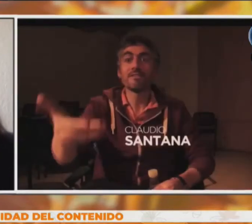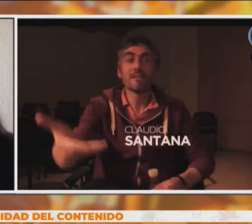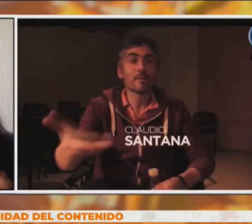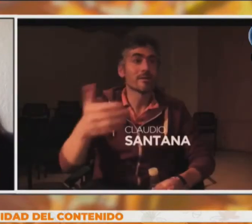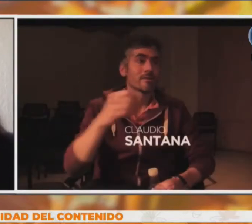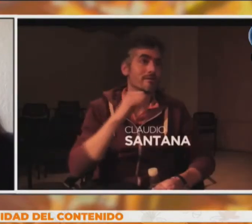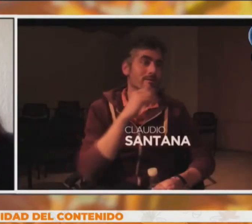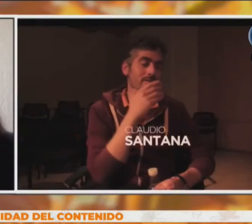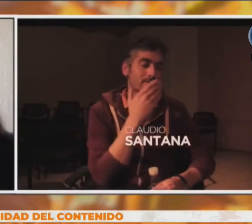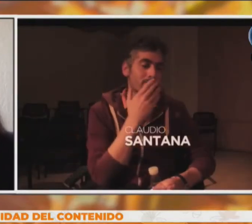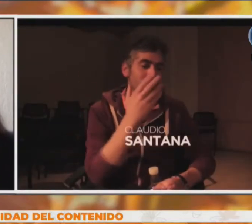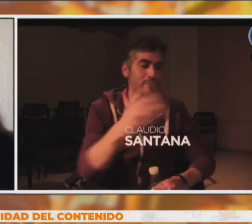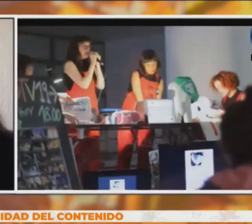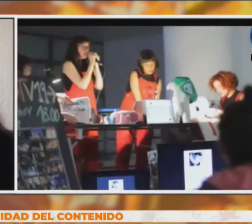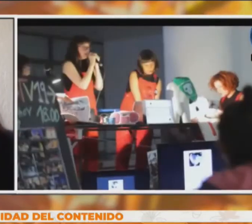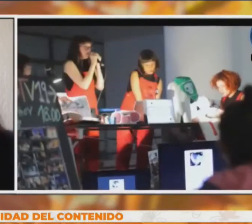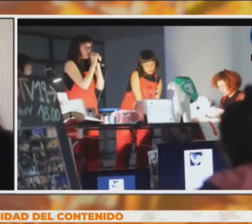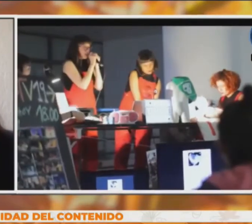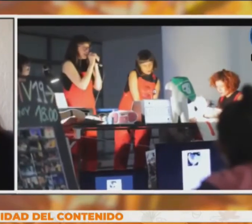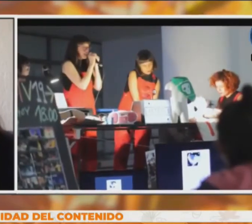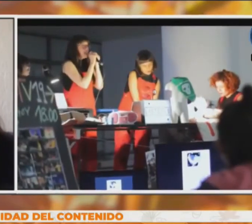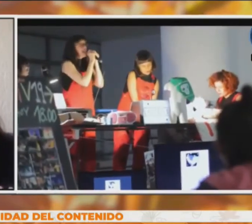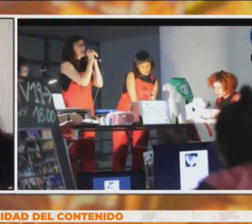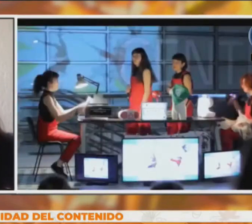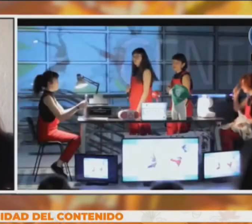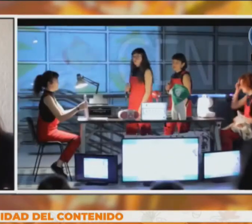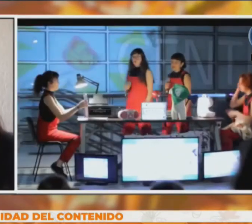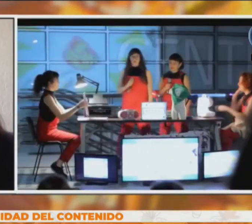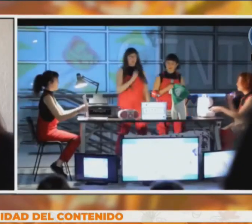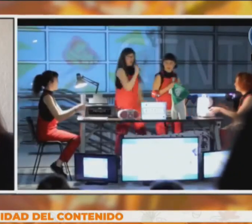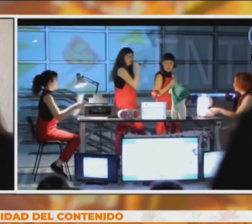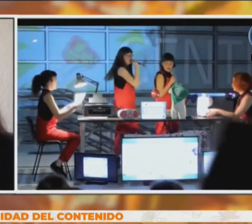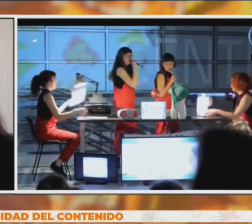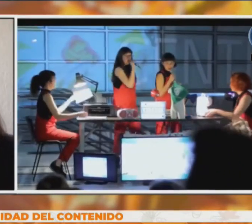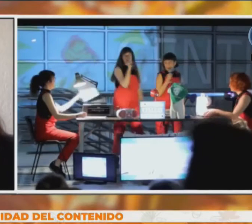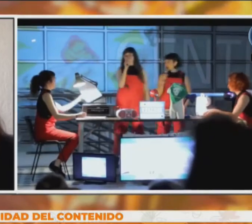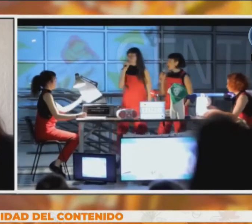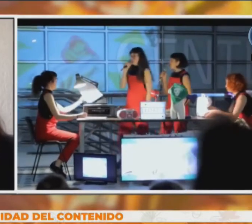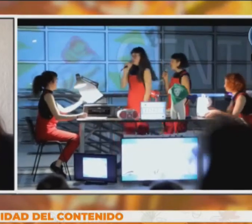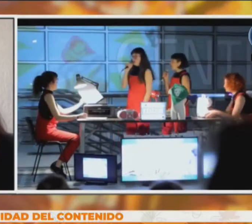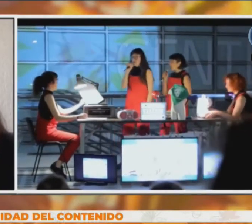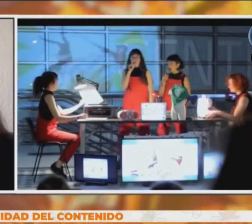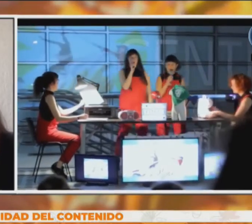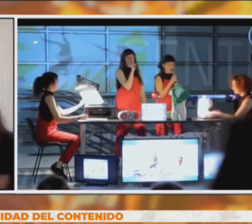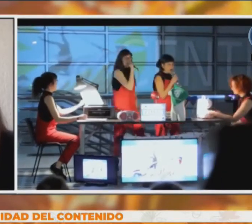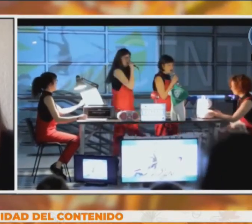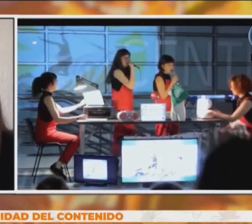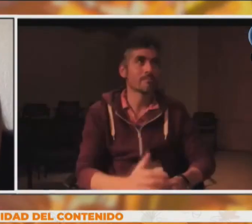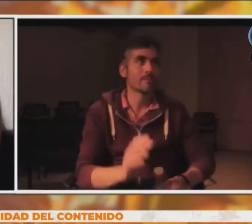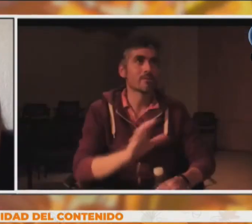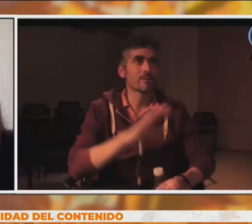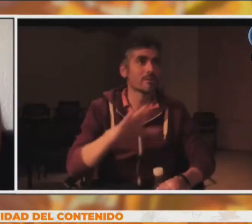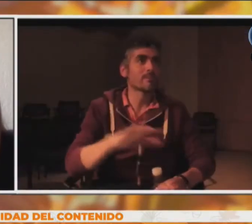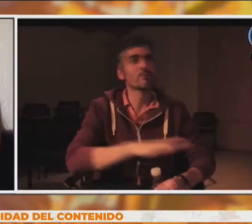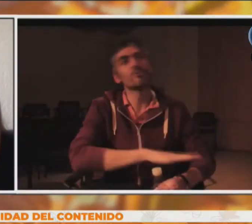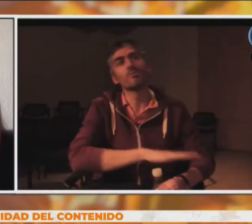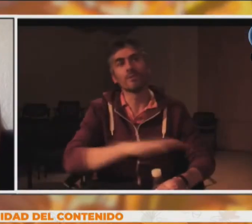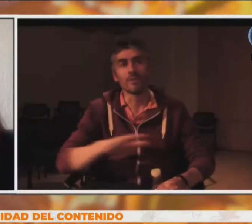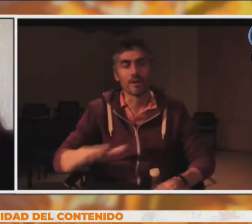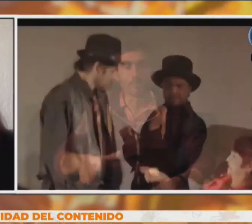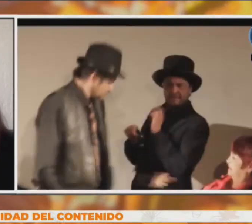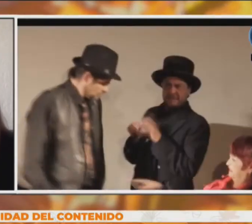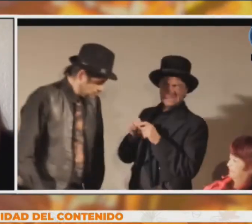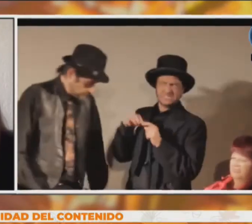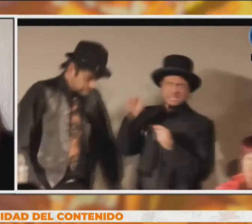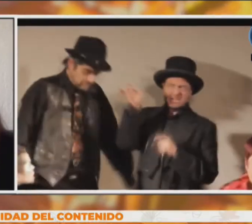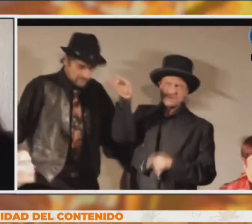con actividades artísticas en los establecimientos educacionales, como parte del currículum general, y no solo